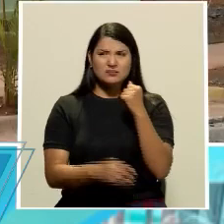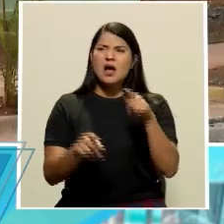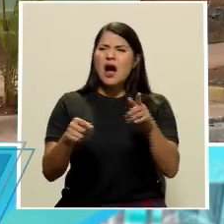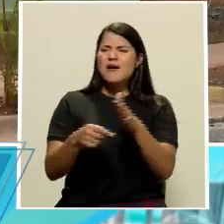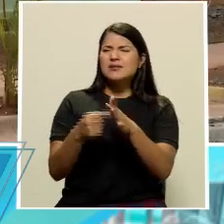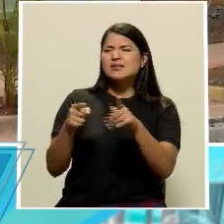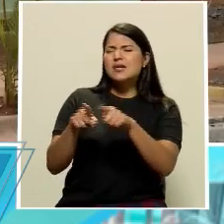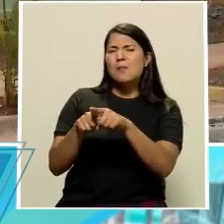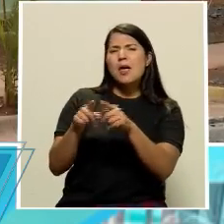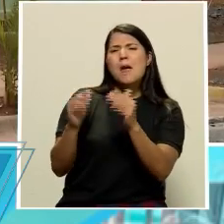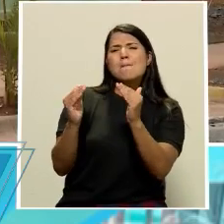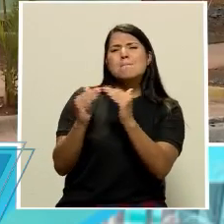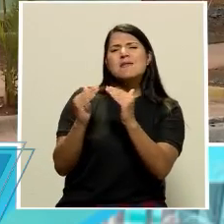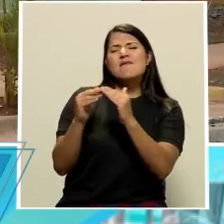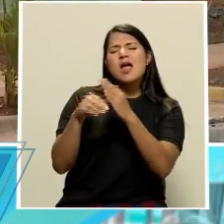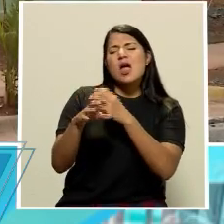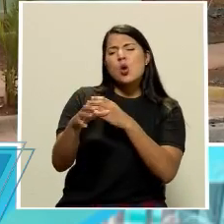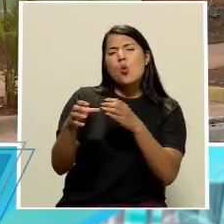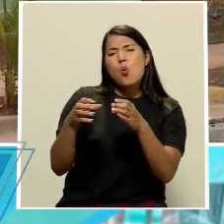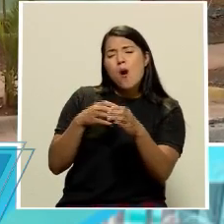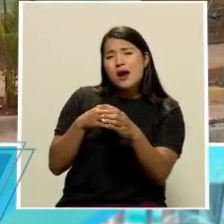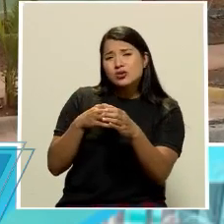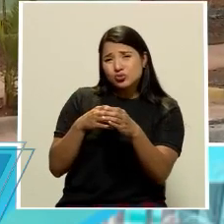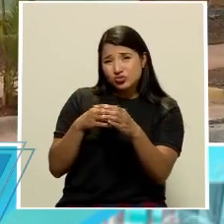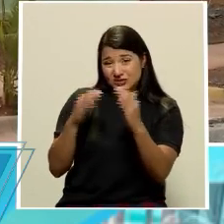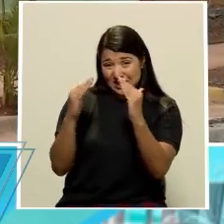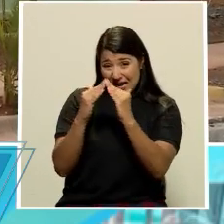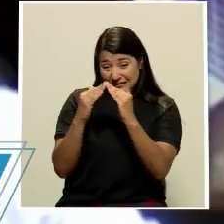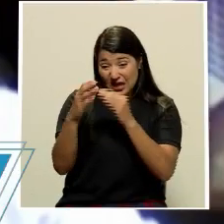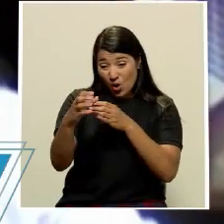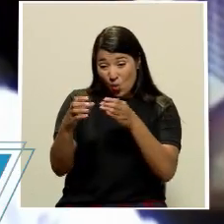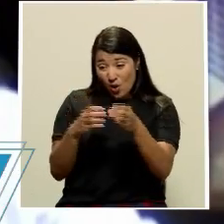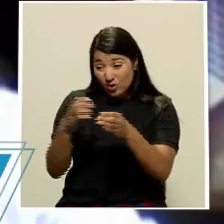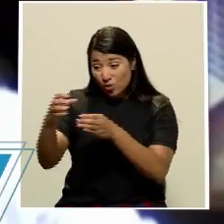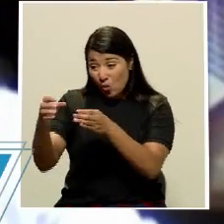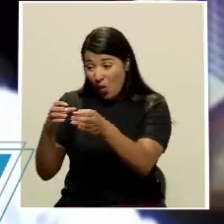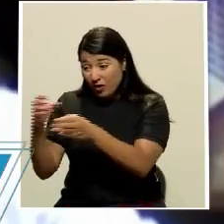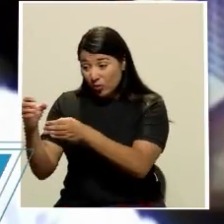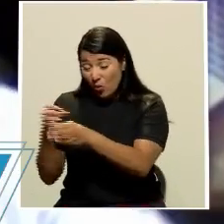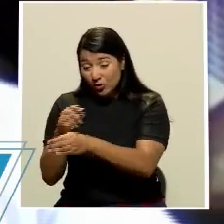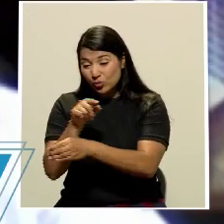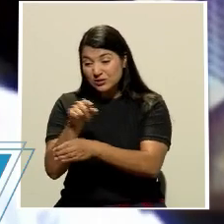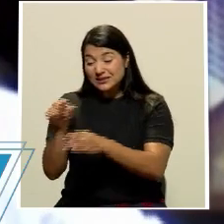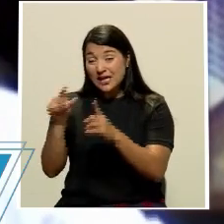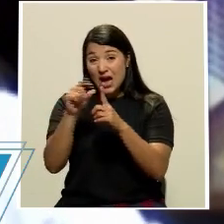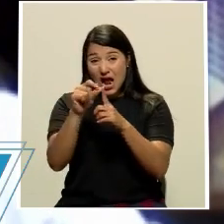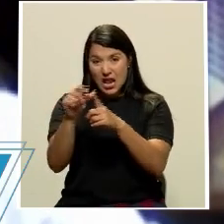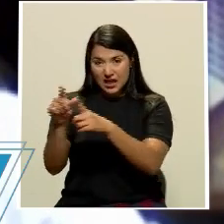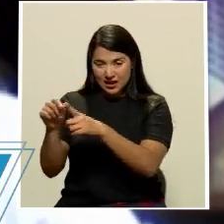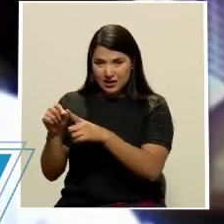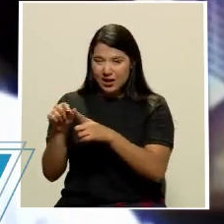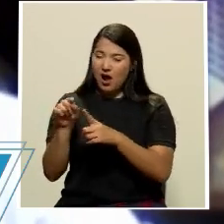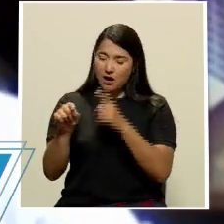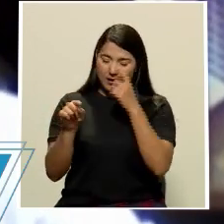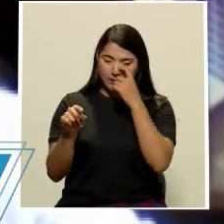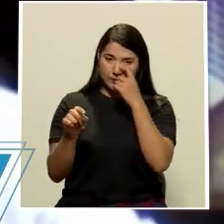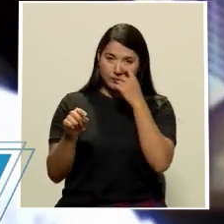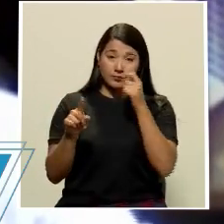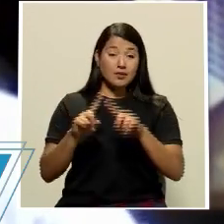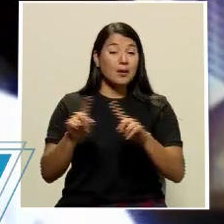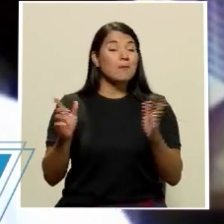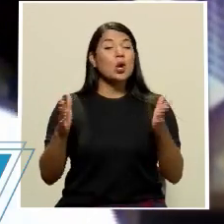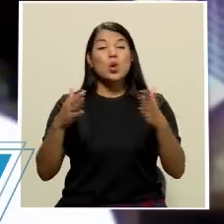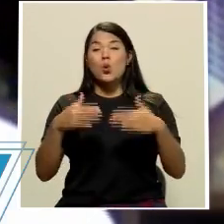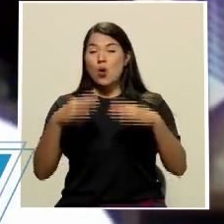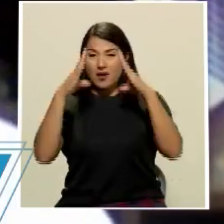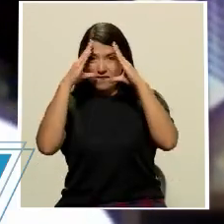cuarterías o en otras formas, pero no tenemos un dato sobre eso. No hay una adecuada contabilidad de estas situaciones, país, y